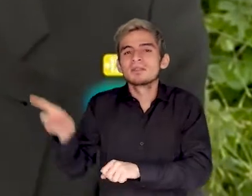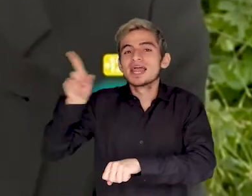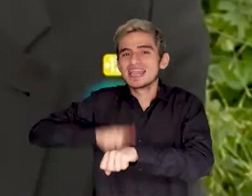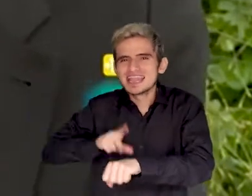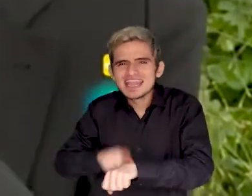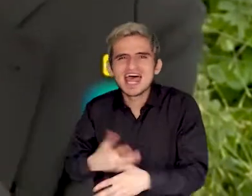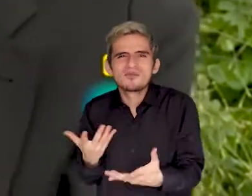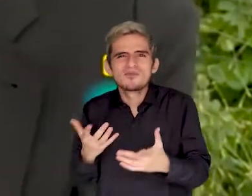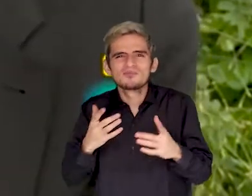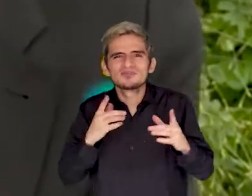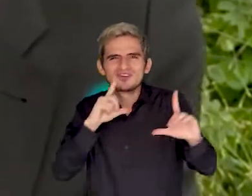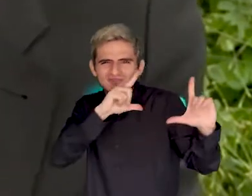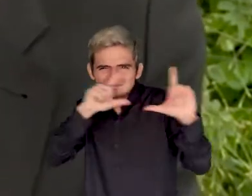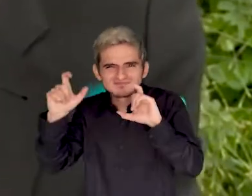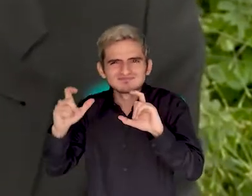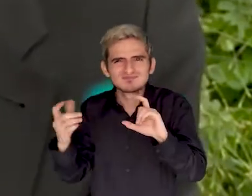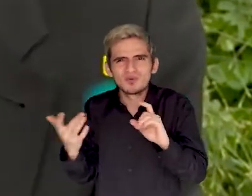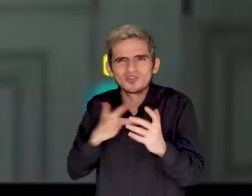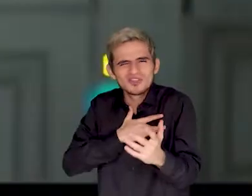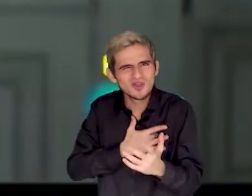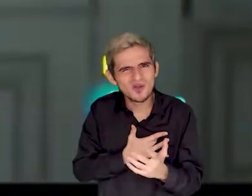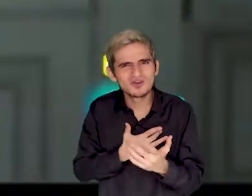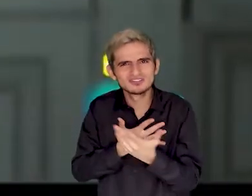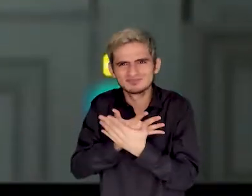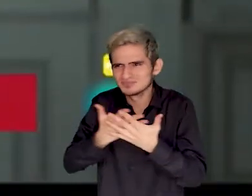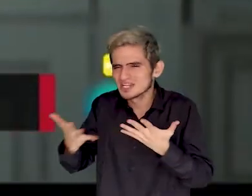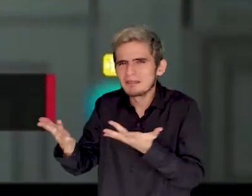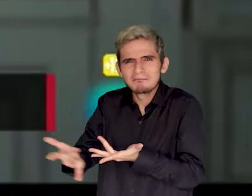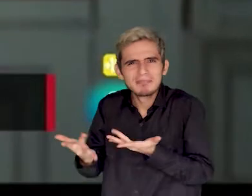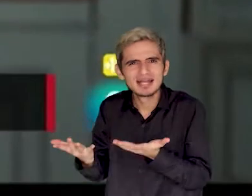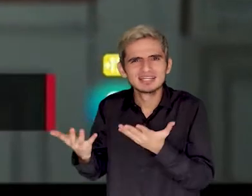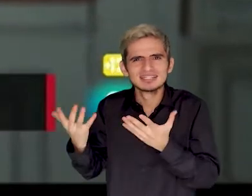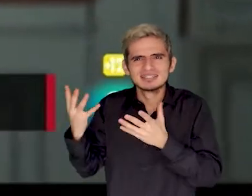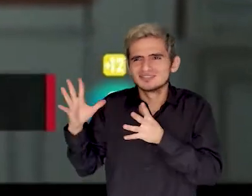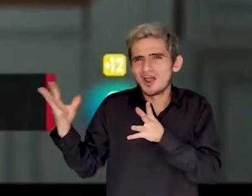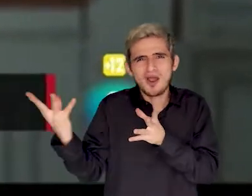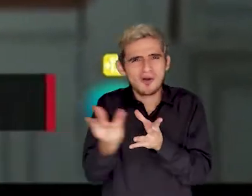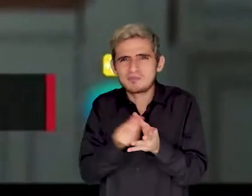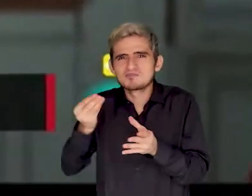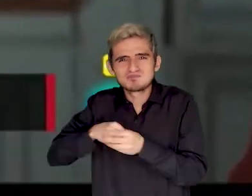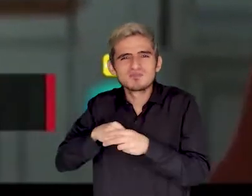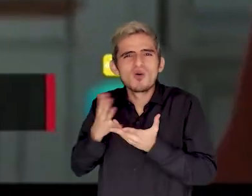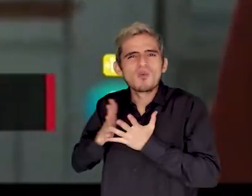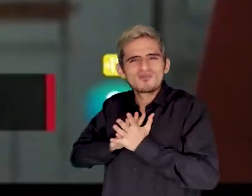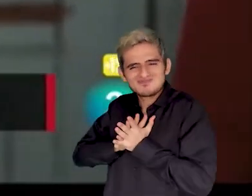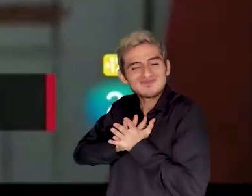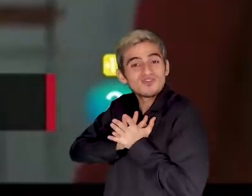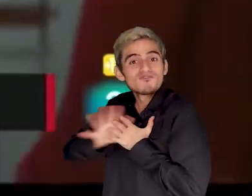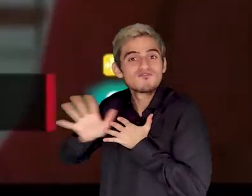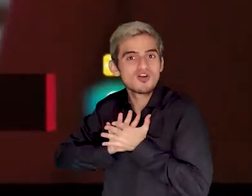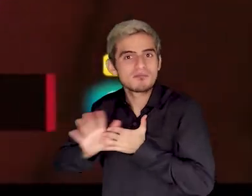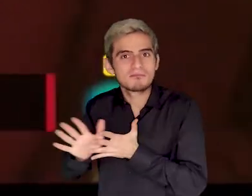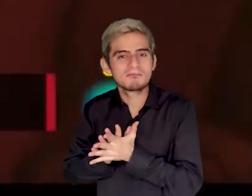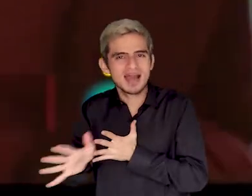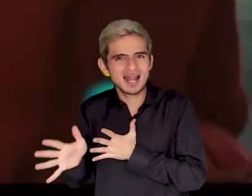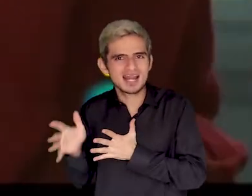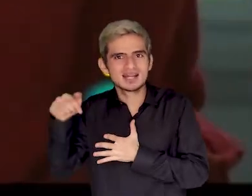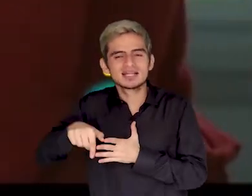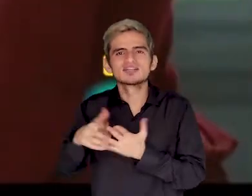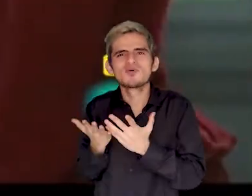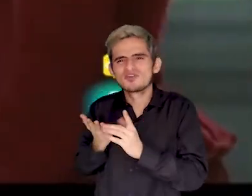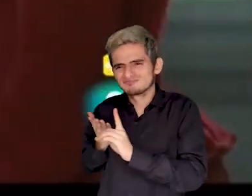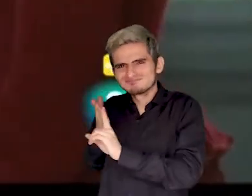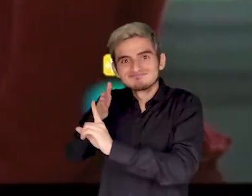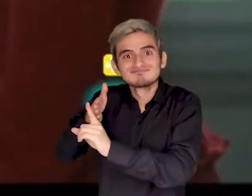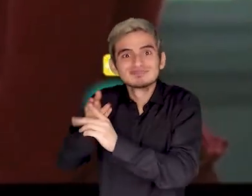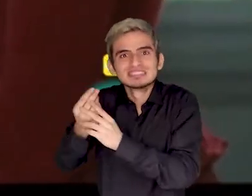proporciona el cine, la puesta en escena del tiempo que corre, la frustración, la espera, la reciprocidad. Contar qué es